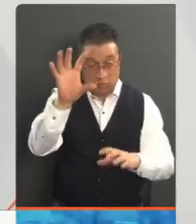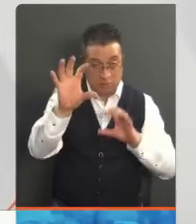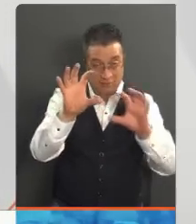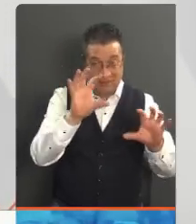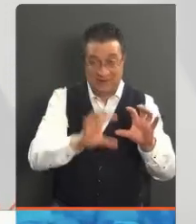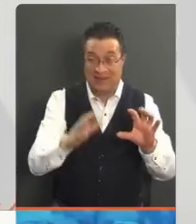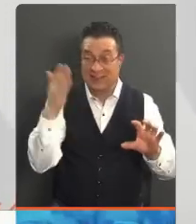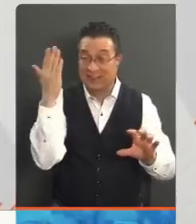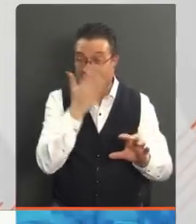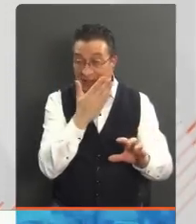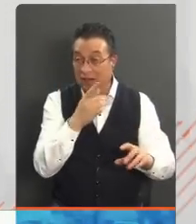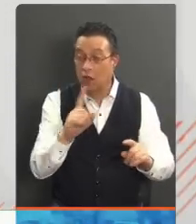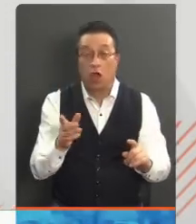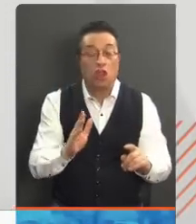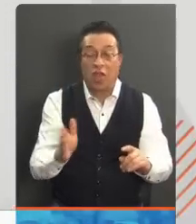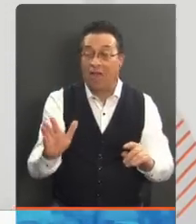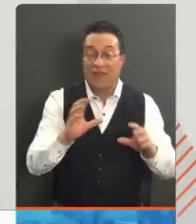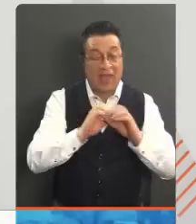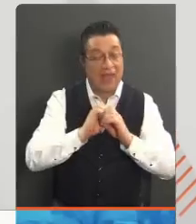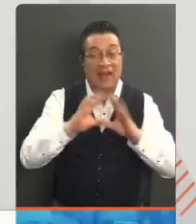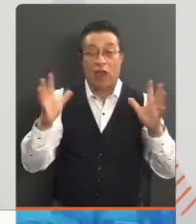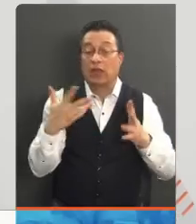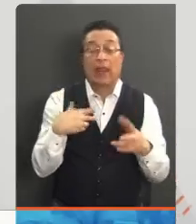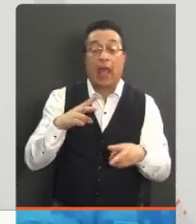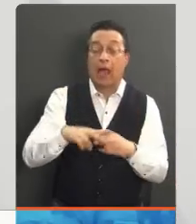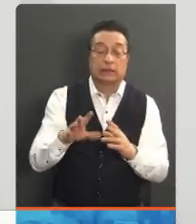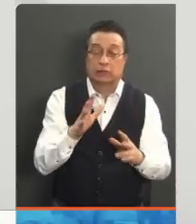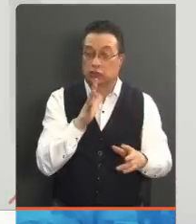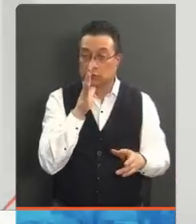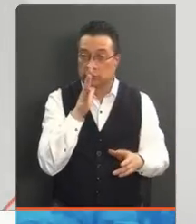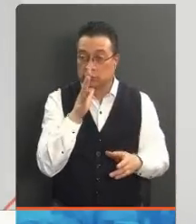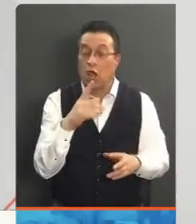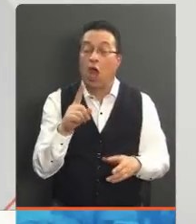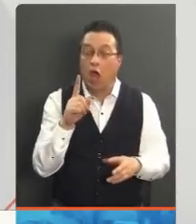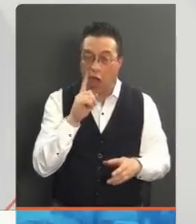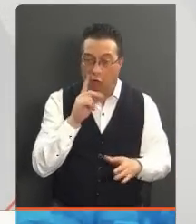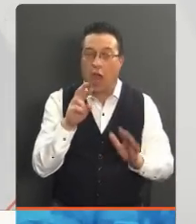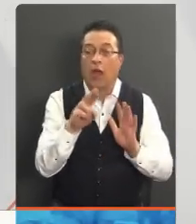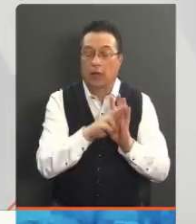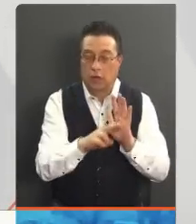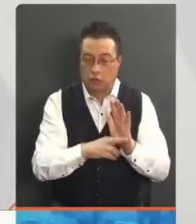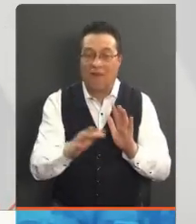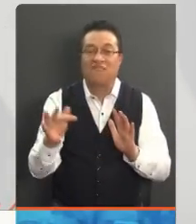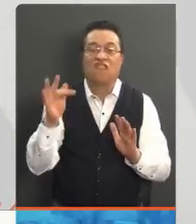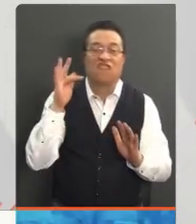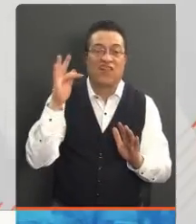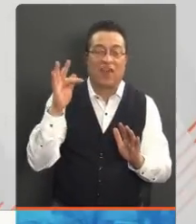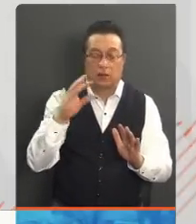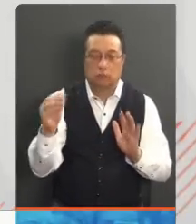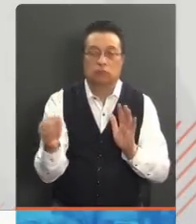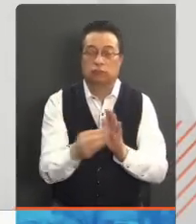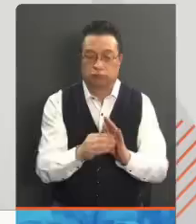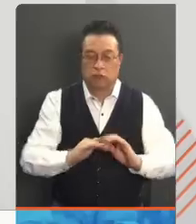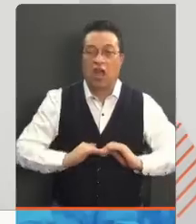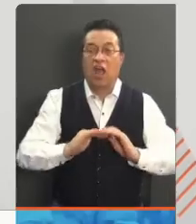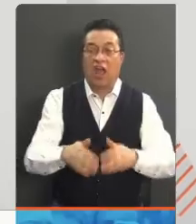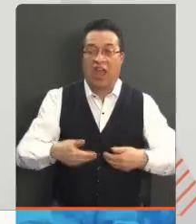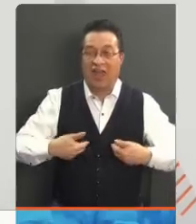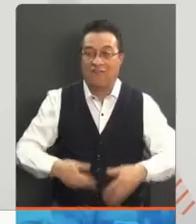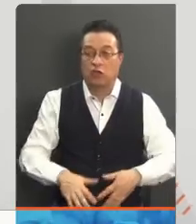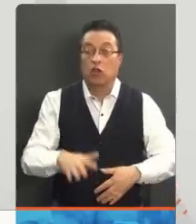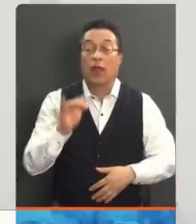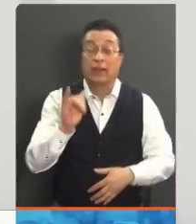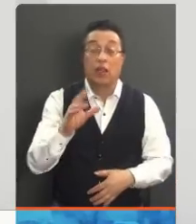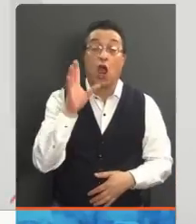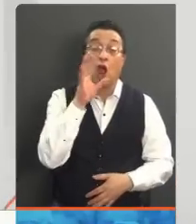en que todavía no está claro qué van a hacer, pero que ya existe una regulación federal para la aplicación del aborto. Y finalmente, los que están